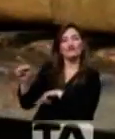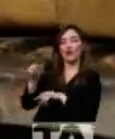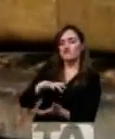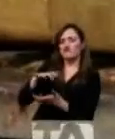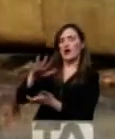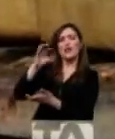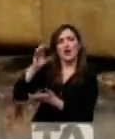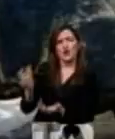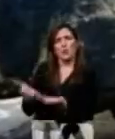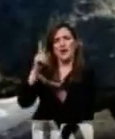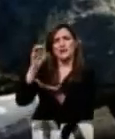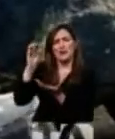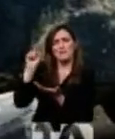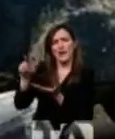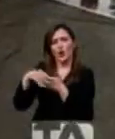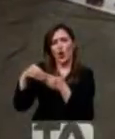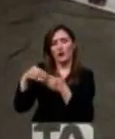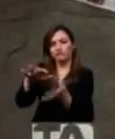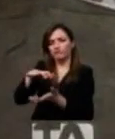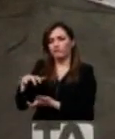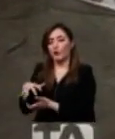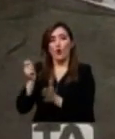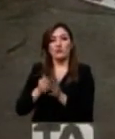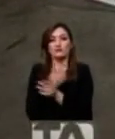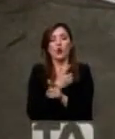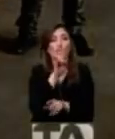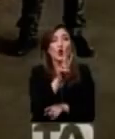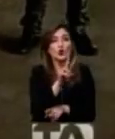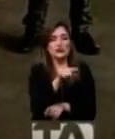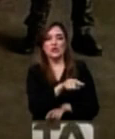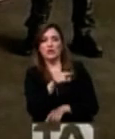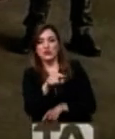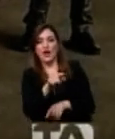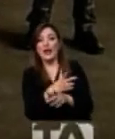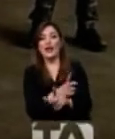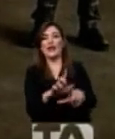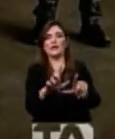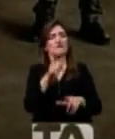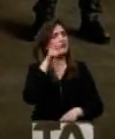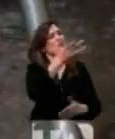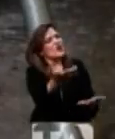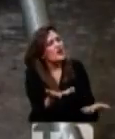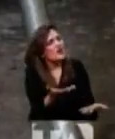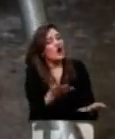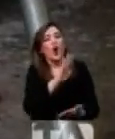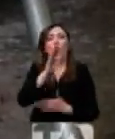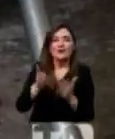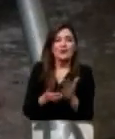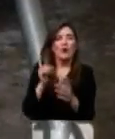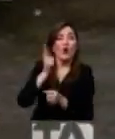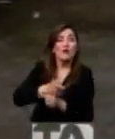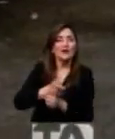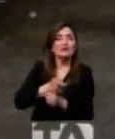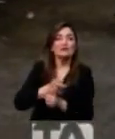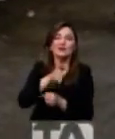kilos de cocaína y más de 100 mil dólares el juez se libera dos de los sospechosos la fiscalía pelea y en corte provincial vuelven a girar las boletas